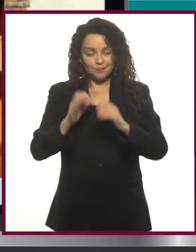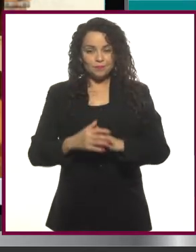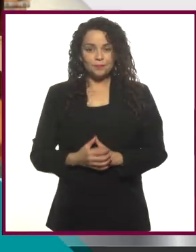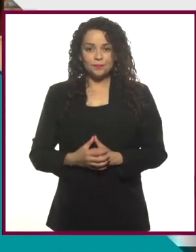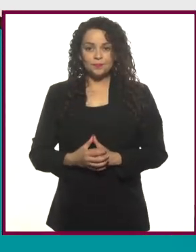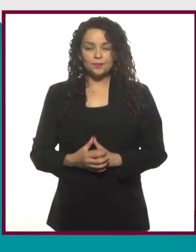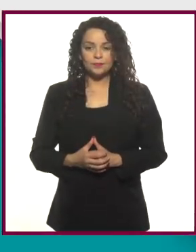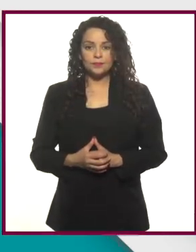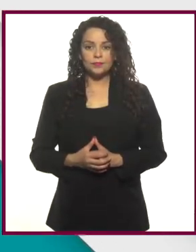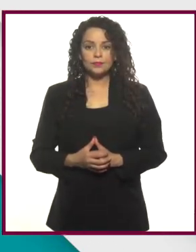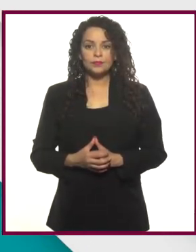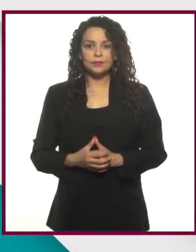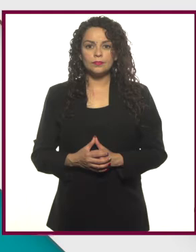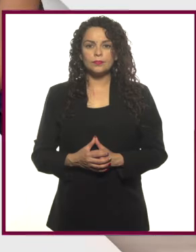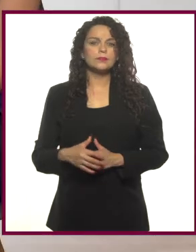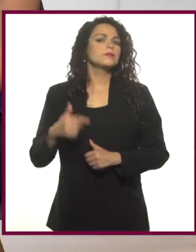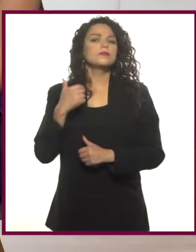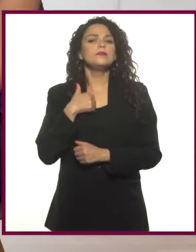Adiós.